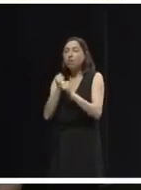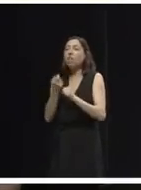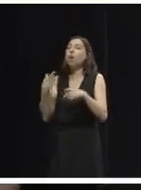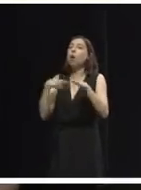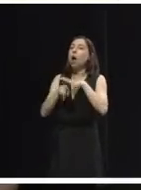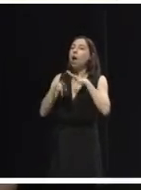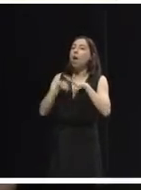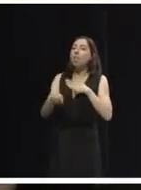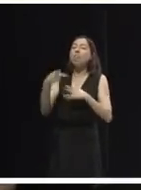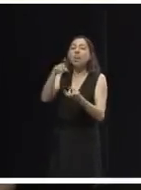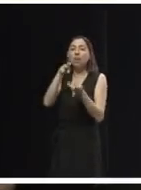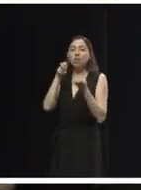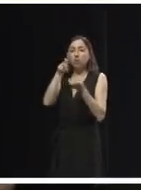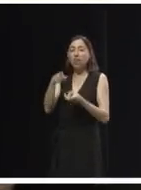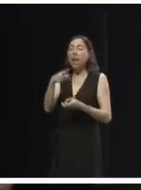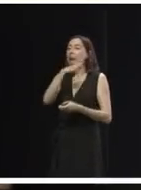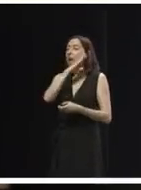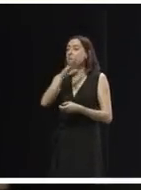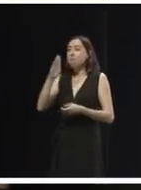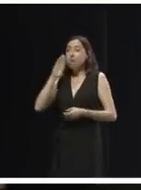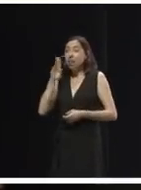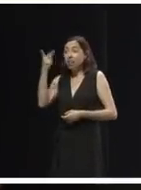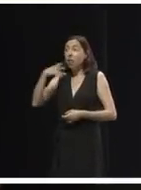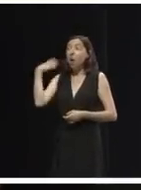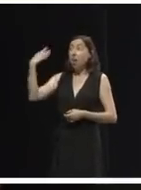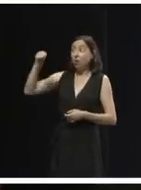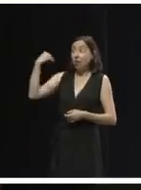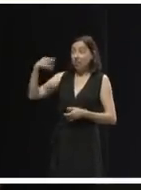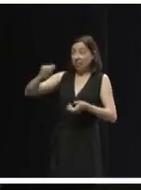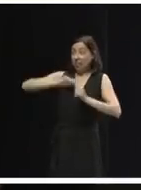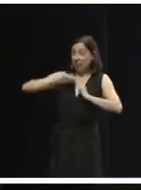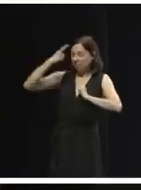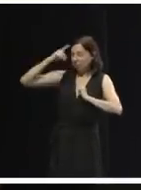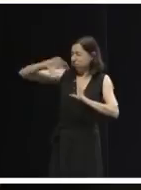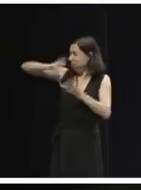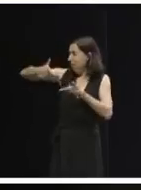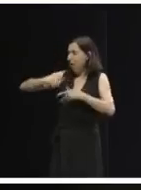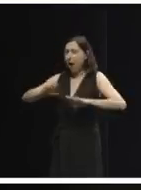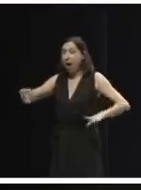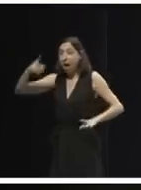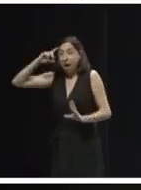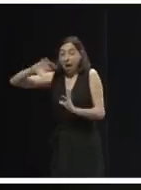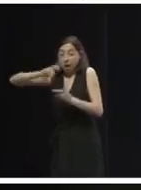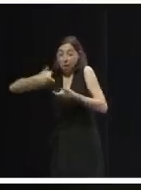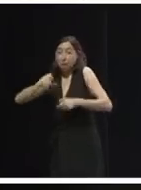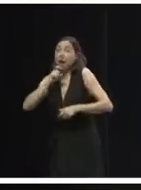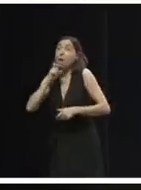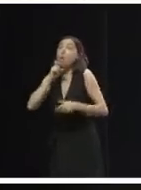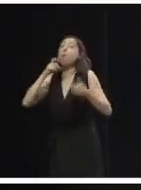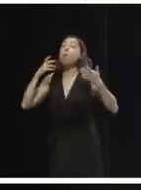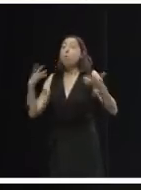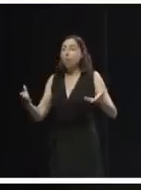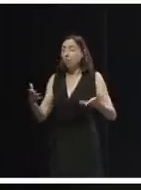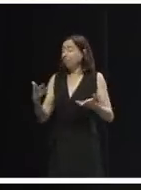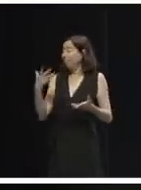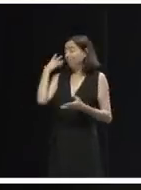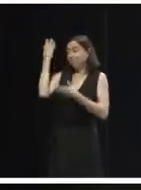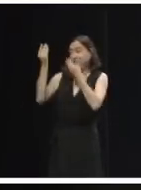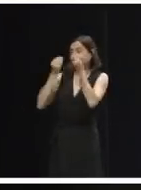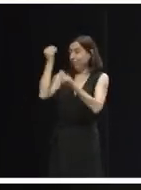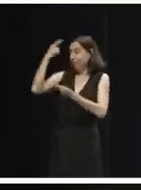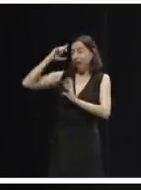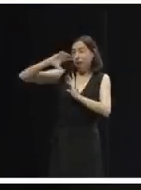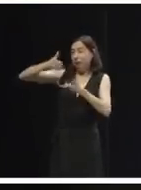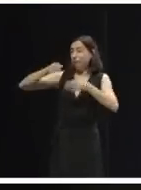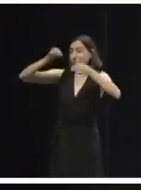madre de 2 adolescentes que la vuelven loca, y yo me pregunto, ¿qué loca en qué sentido? Pero bueno, me imagino que en todos los sentidos. Bueno, le dejo